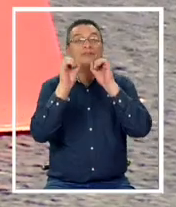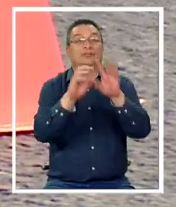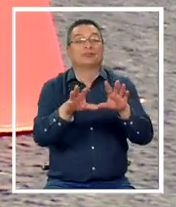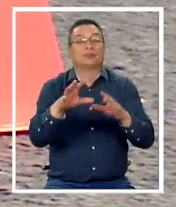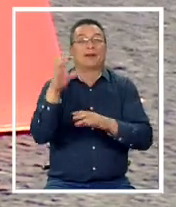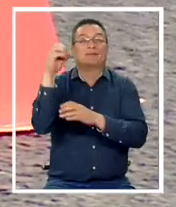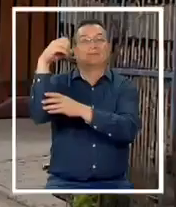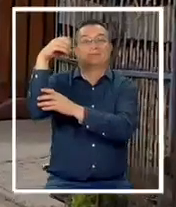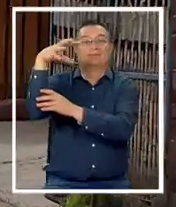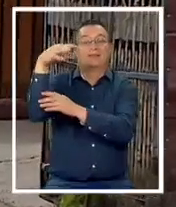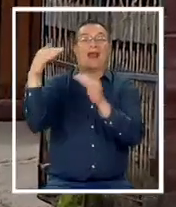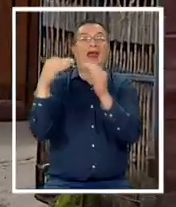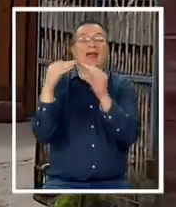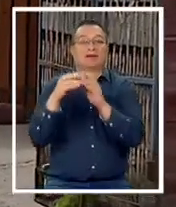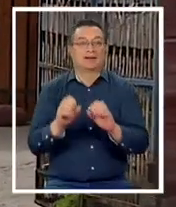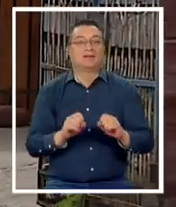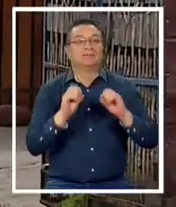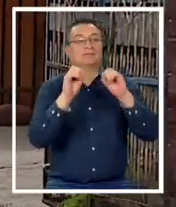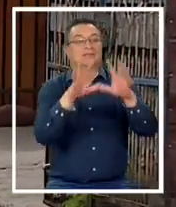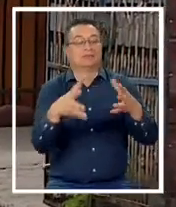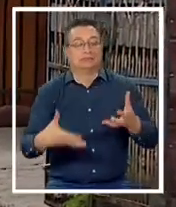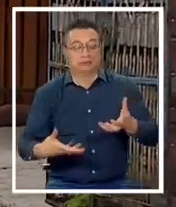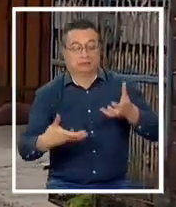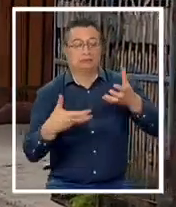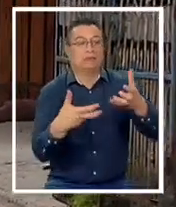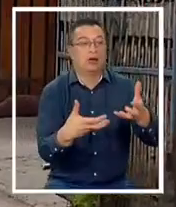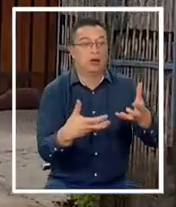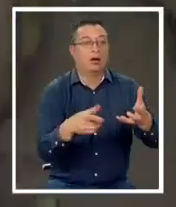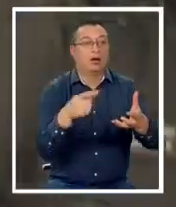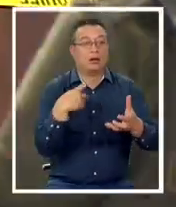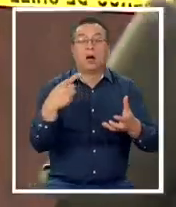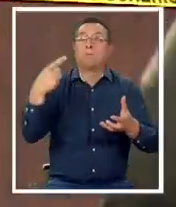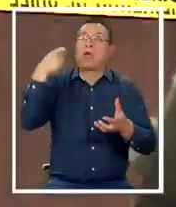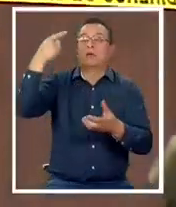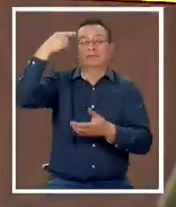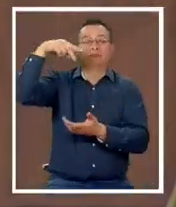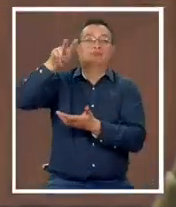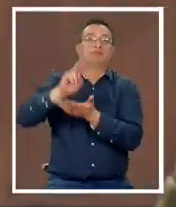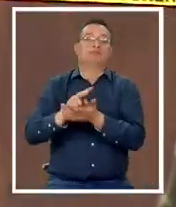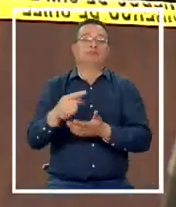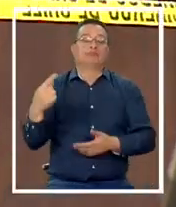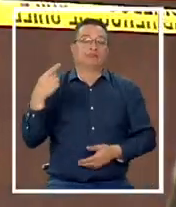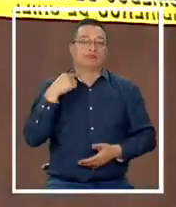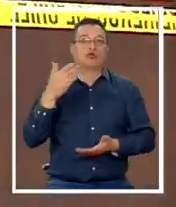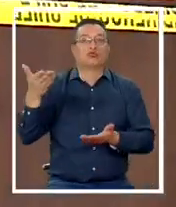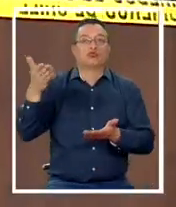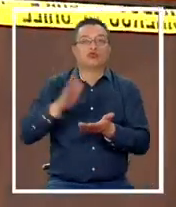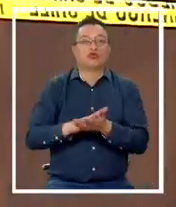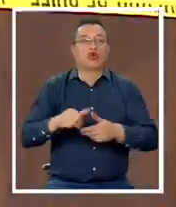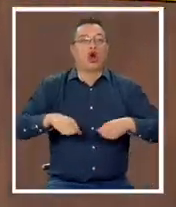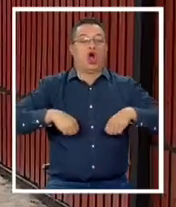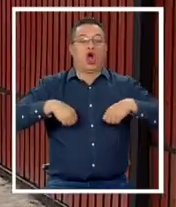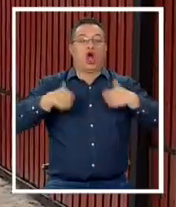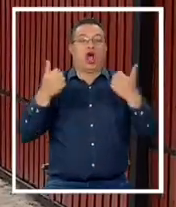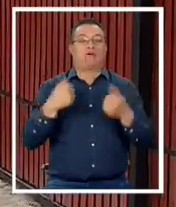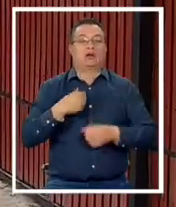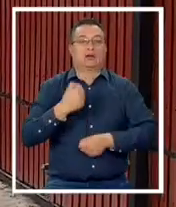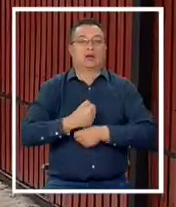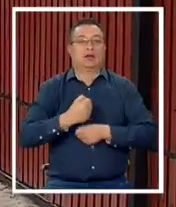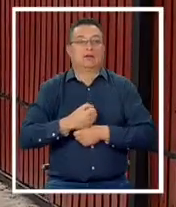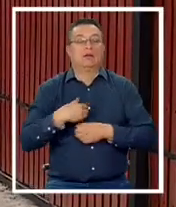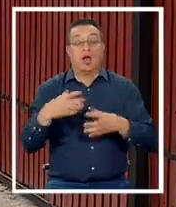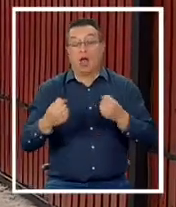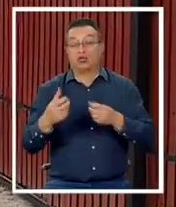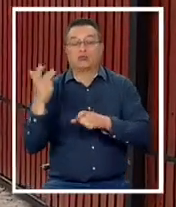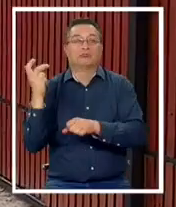una lámpara en una casa, pero estos asaltantes decidieron otro destino, quitarle la vida al joven repartidor y escapar con